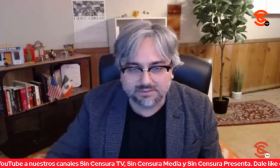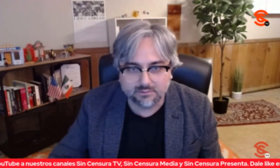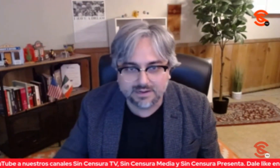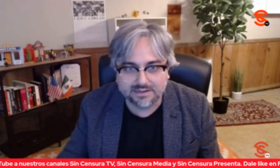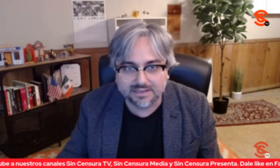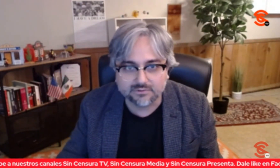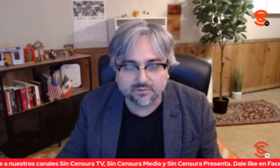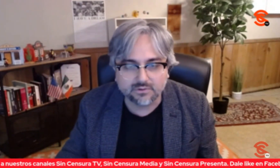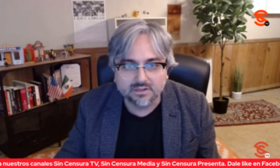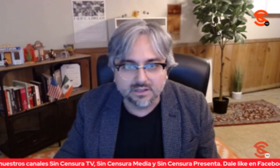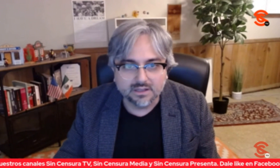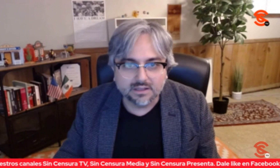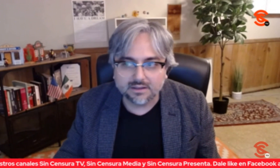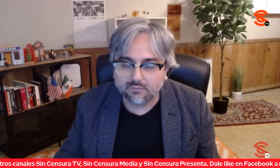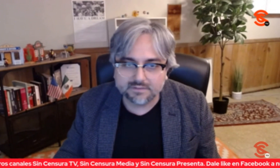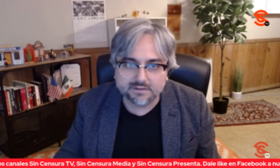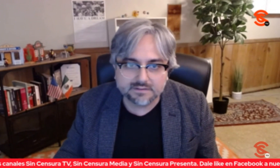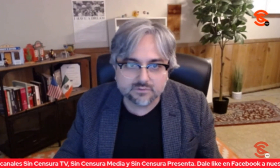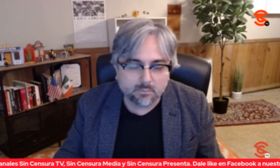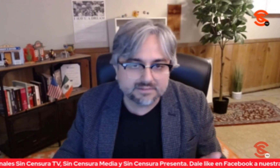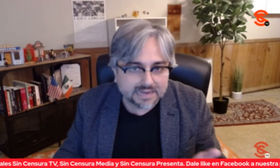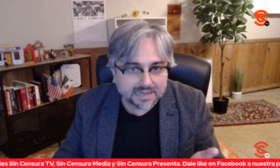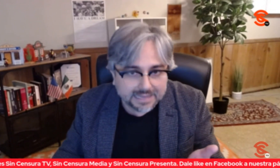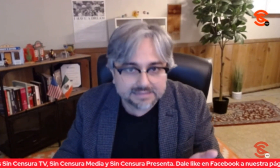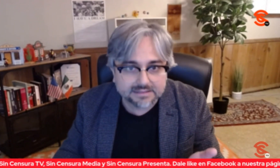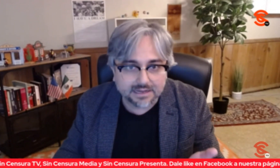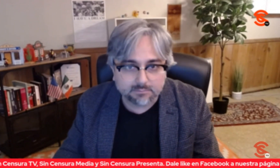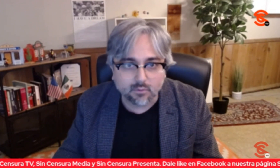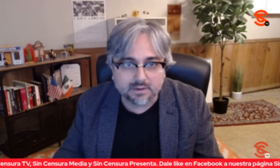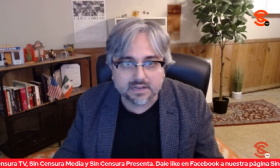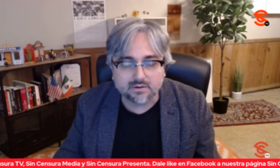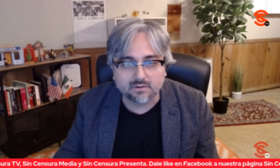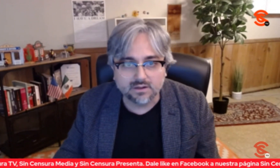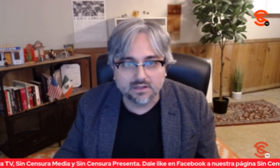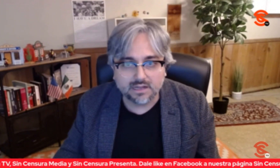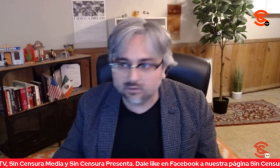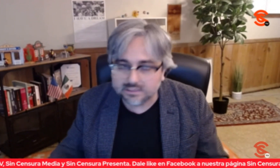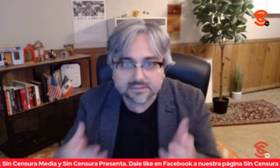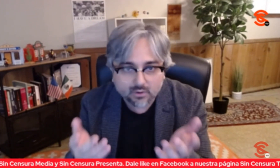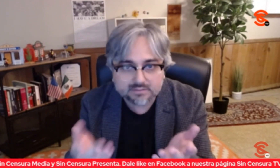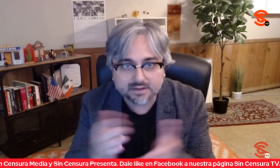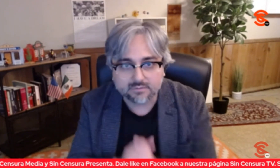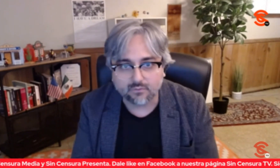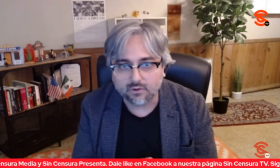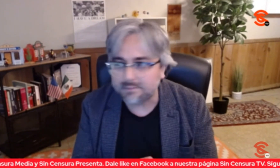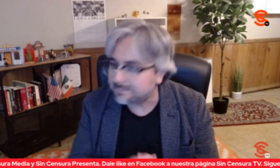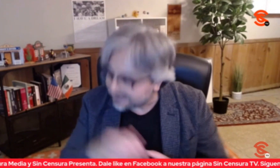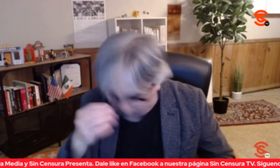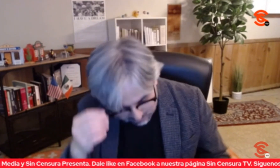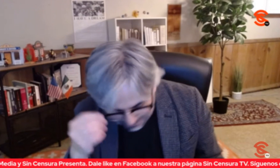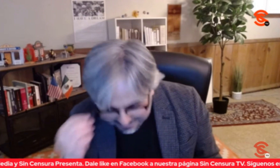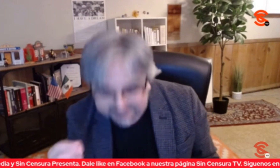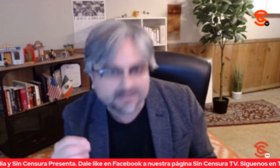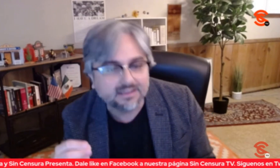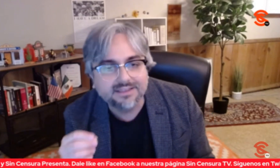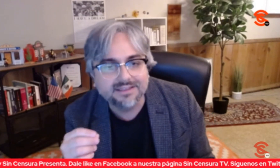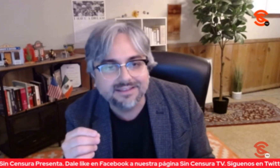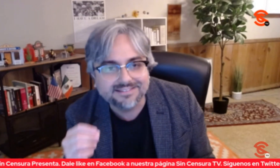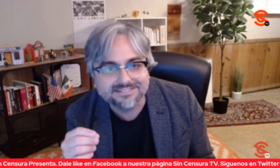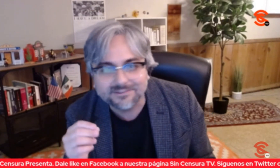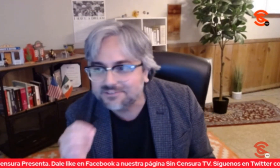pues eso vale queso, ¿no? Ofrecer disculpas a la gente, al público, a los lectores de Reforma. Mire, otra